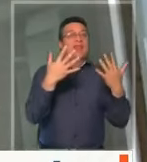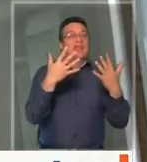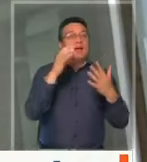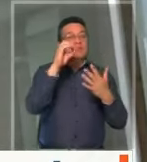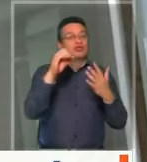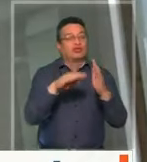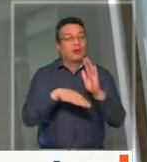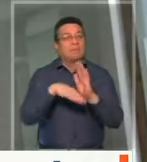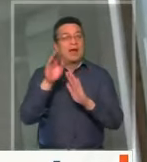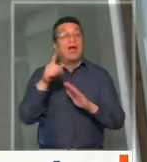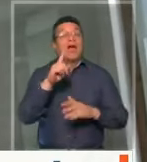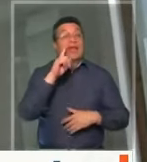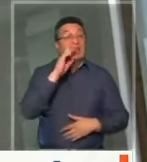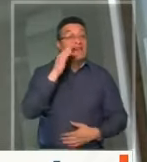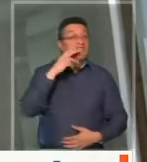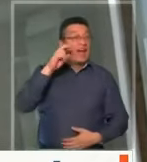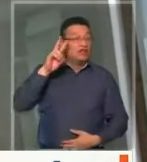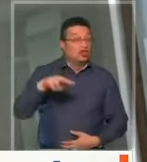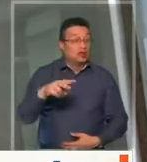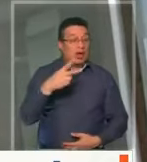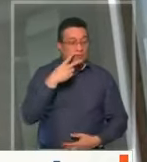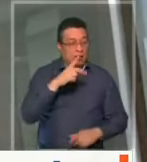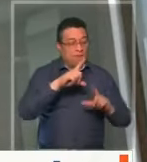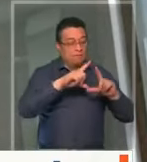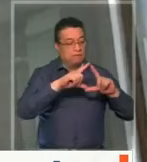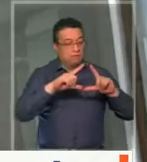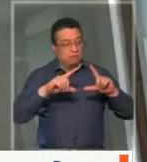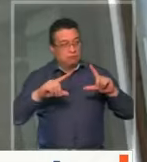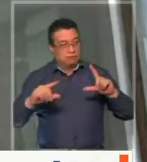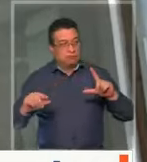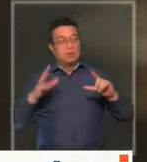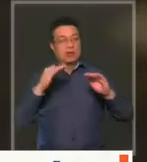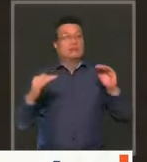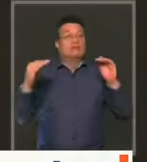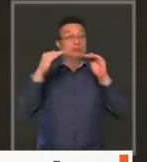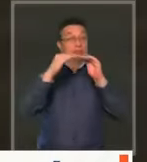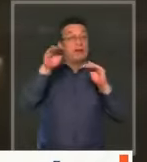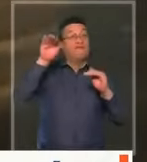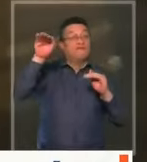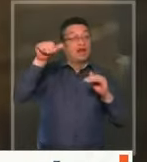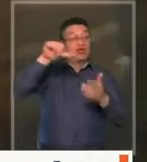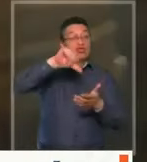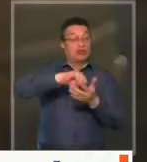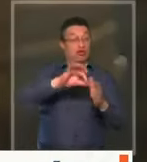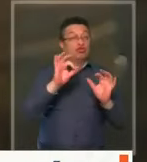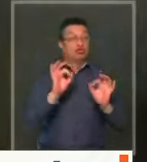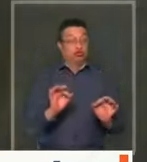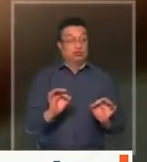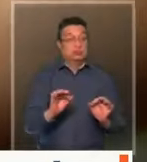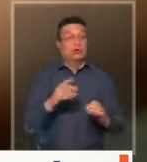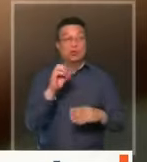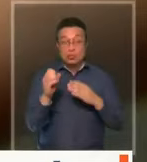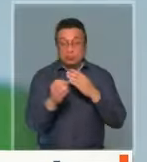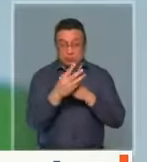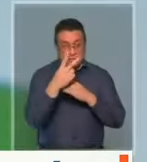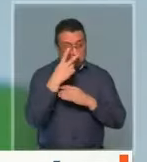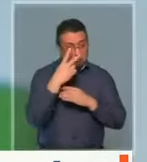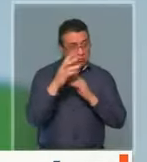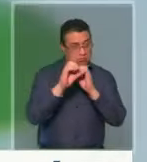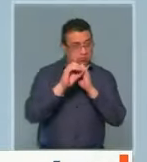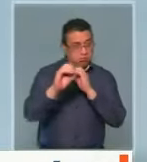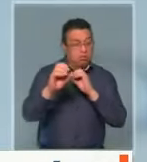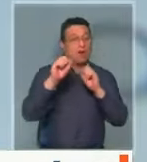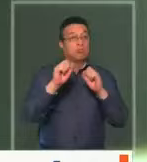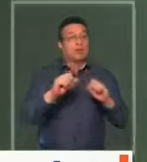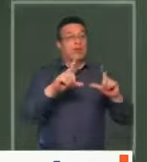bajando se va a demorar un poco más pero va alineada con lo que tiene el Banco Central eso Sí esta nueva proyección podría traer una